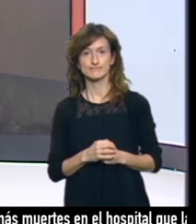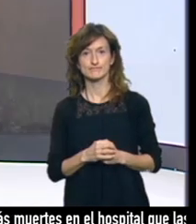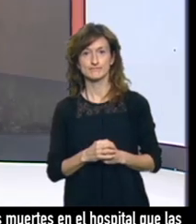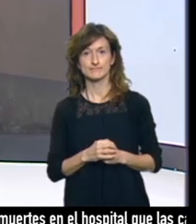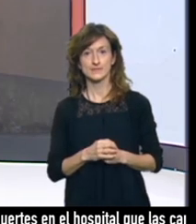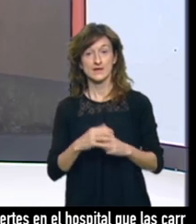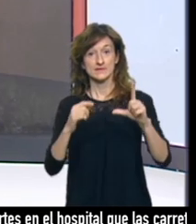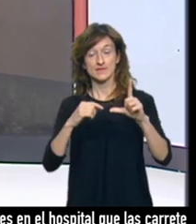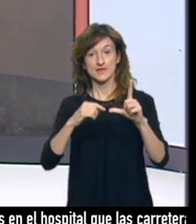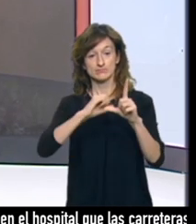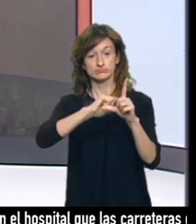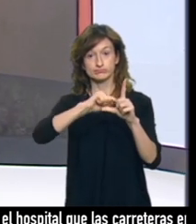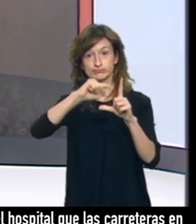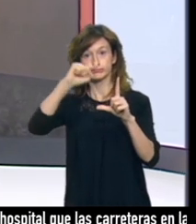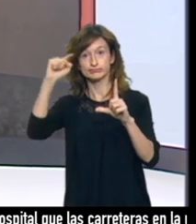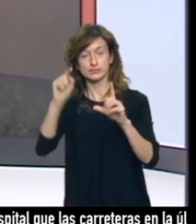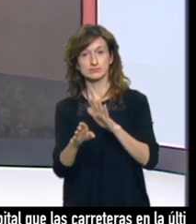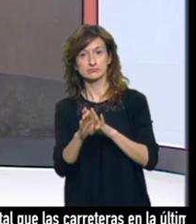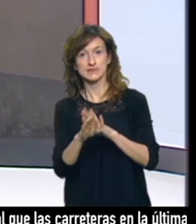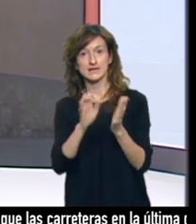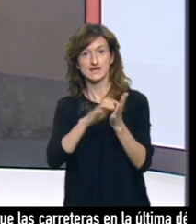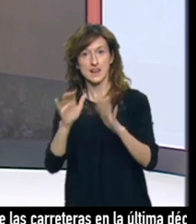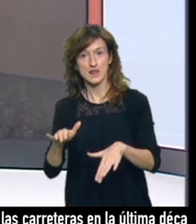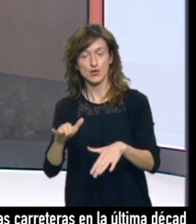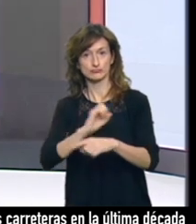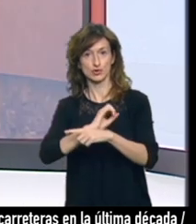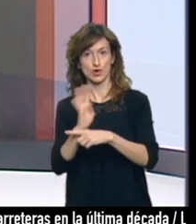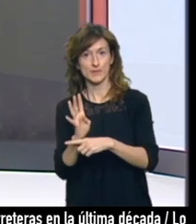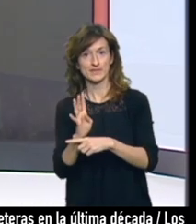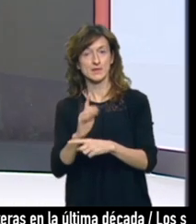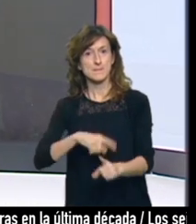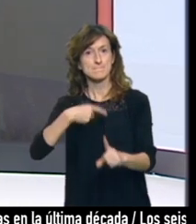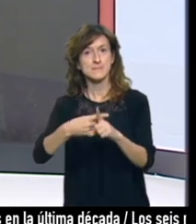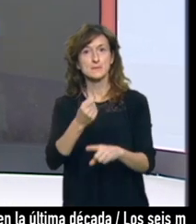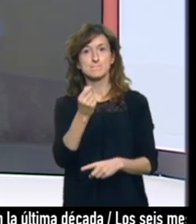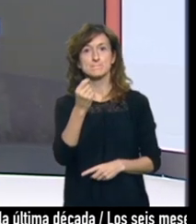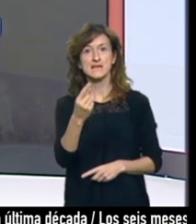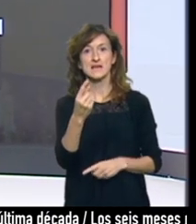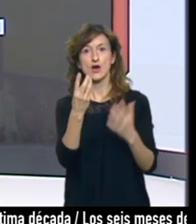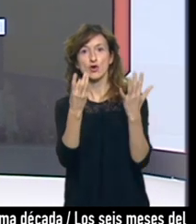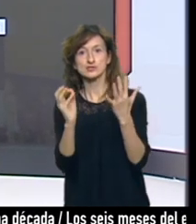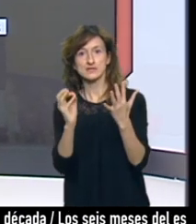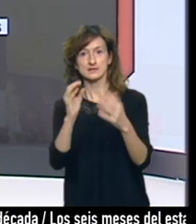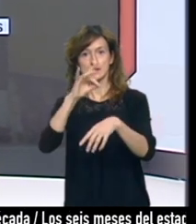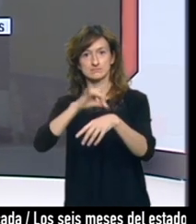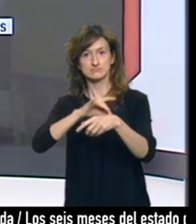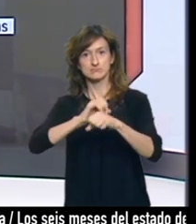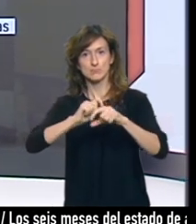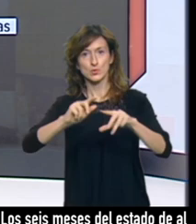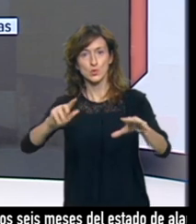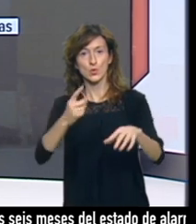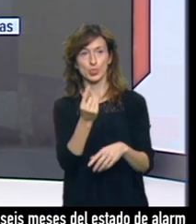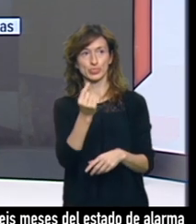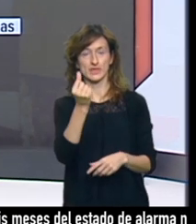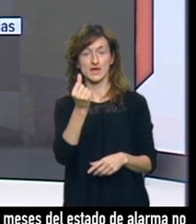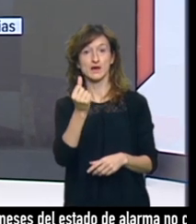curva de casos de coronavirus sigue subiendo en Castilla y León. Tenemos que sumar 1.080 nuevos contagios en un solo día